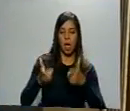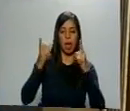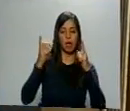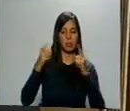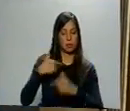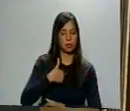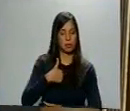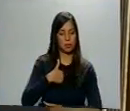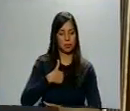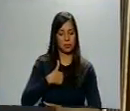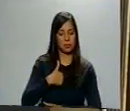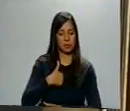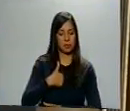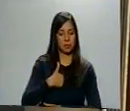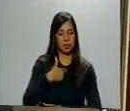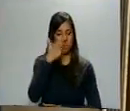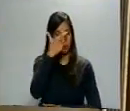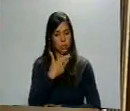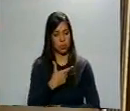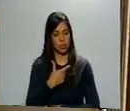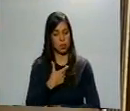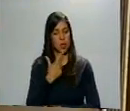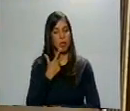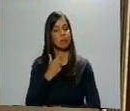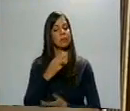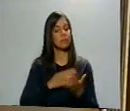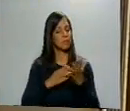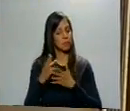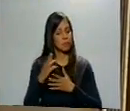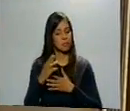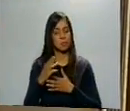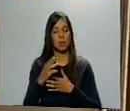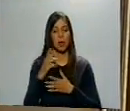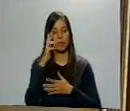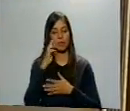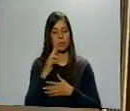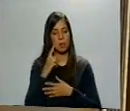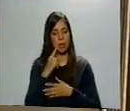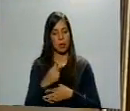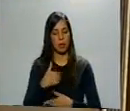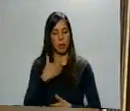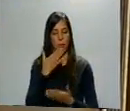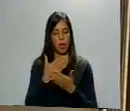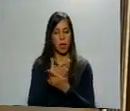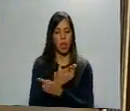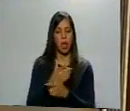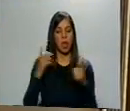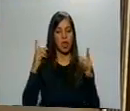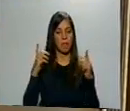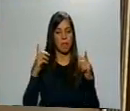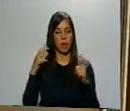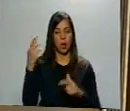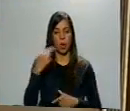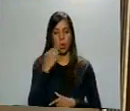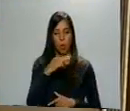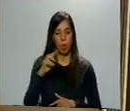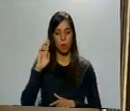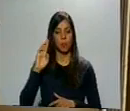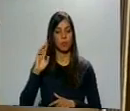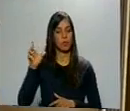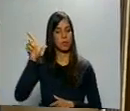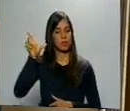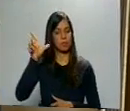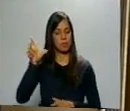para ser auténtico con lo que yo creo. Yo pido que me liberen y no comprometo ni al partido ni a